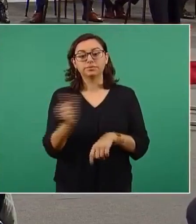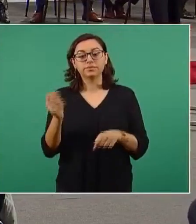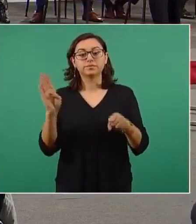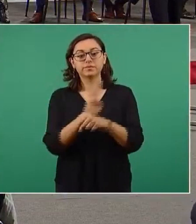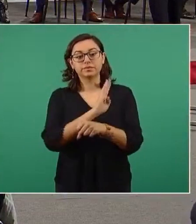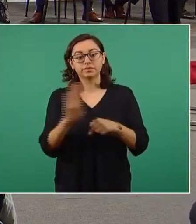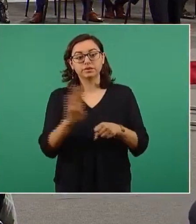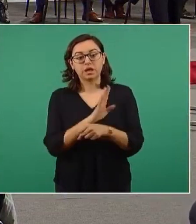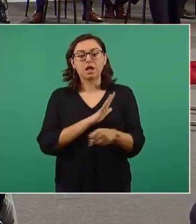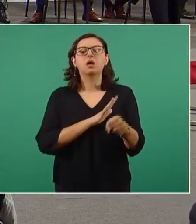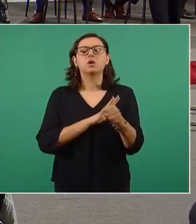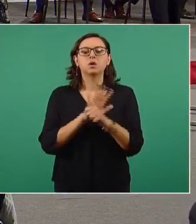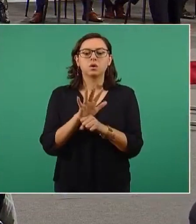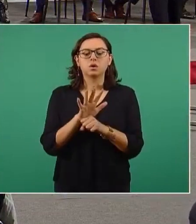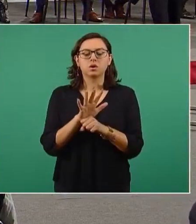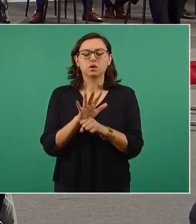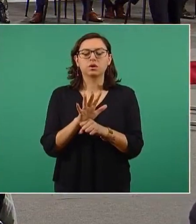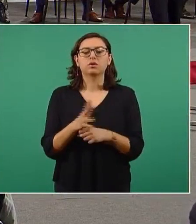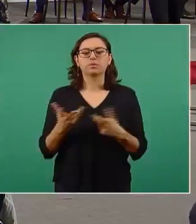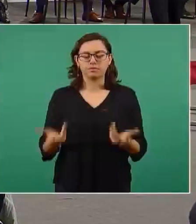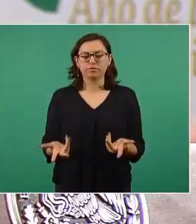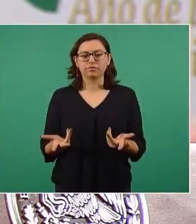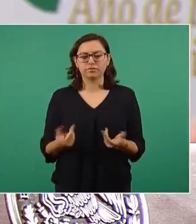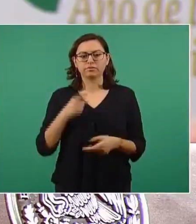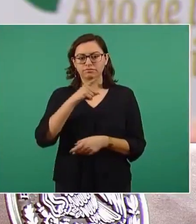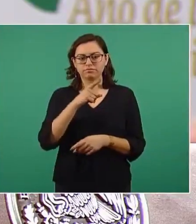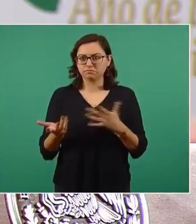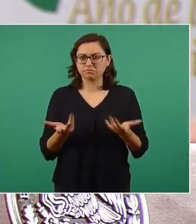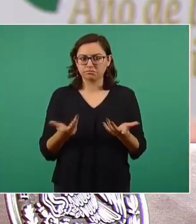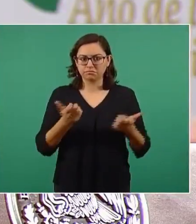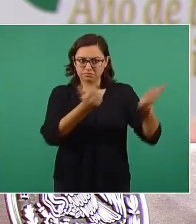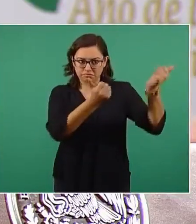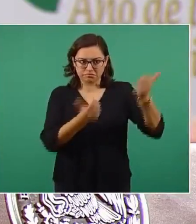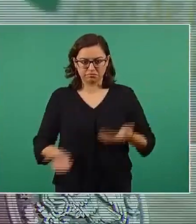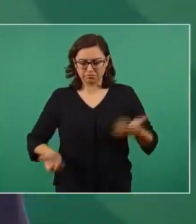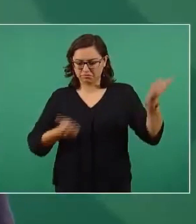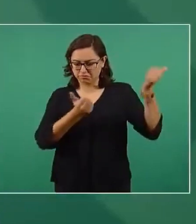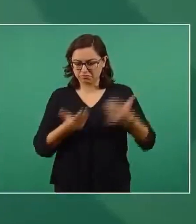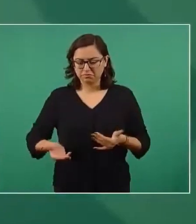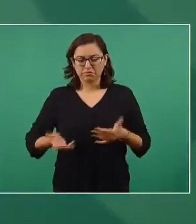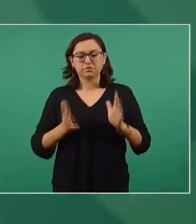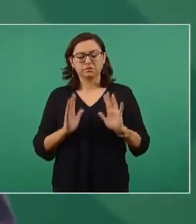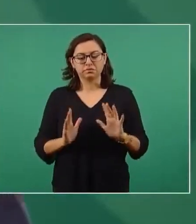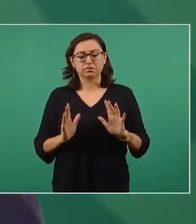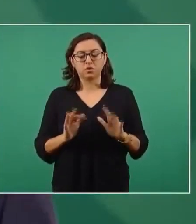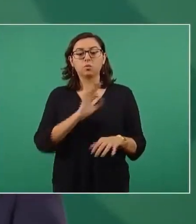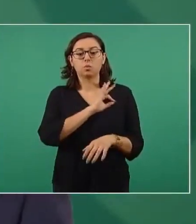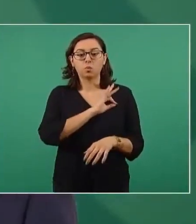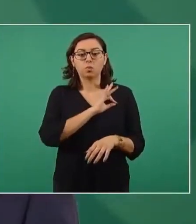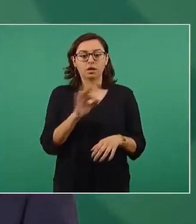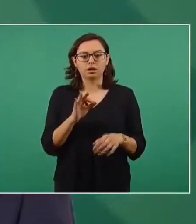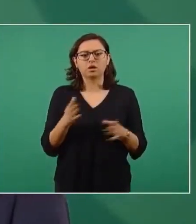Tiene la flexibilidad de enviar estos productos a México, vía marítima, principalmente a la